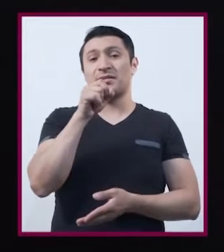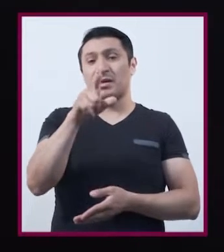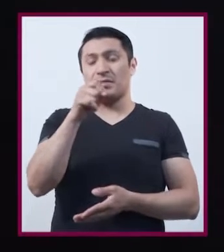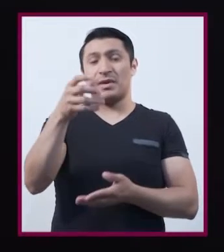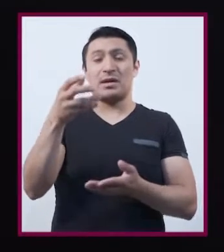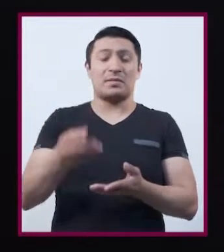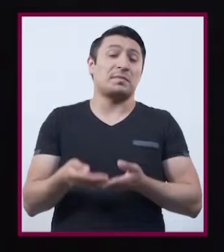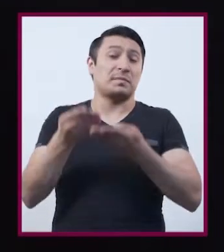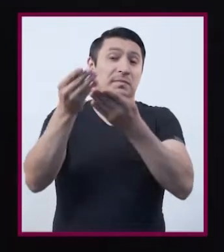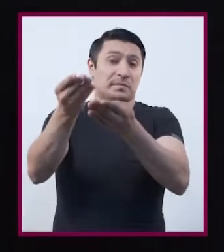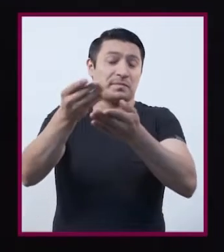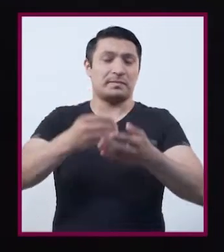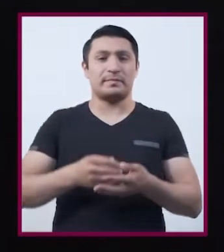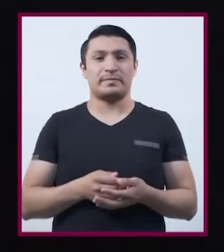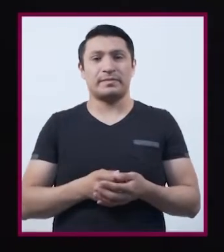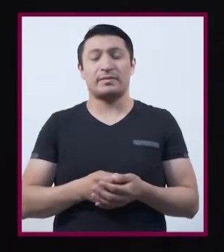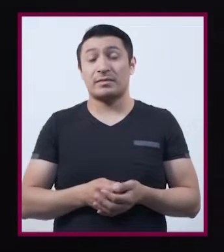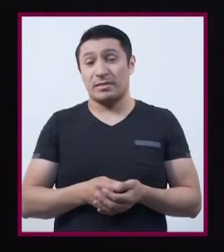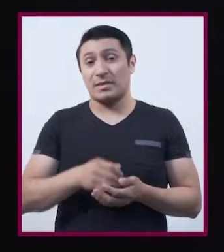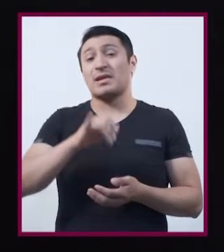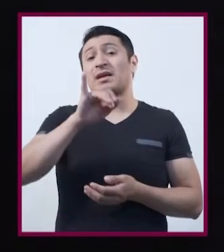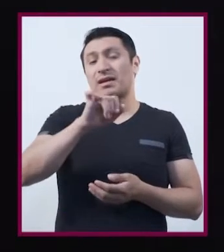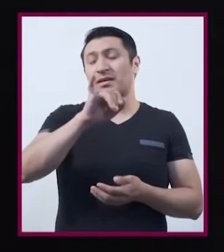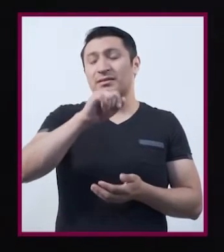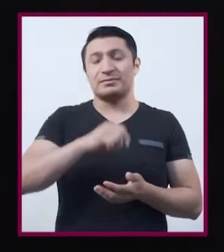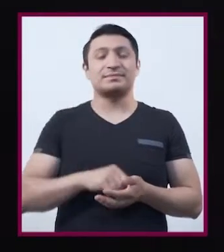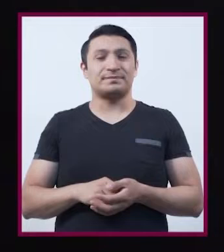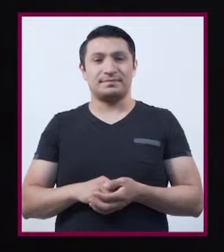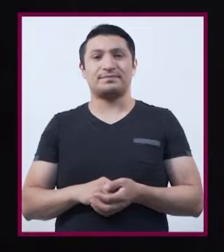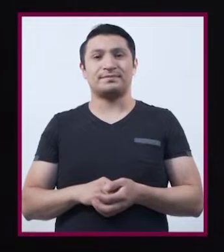sentido, impuestos y al mismo tiempo contribuciones.